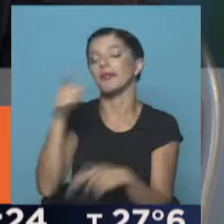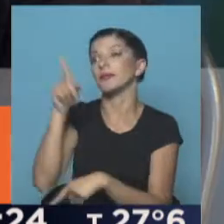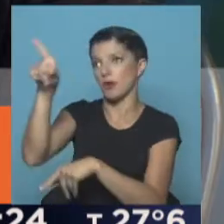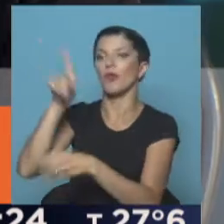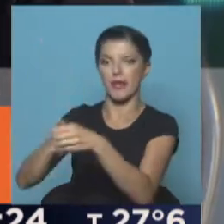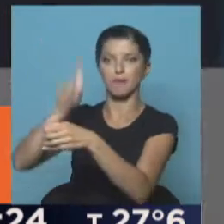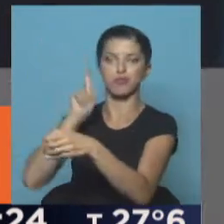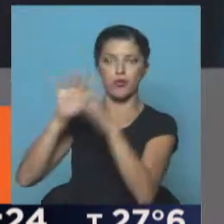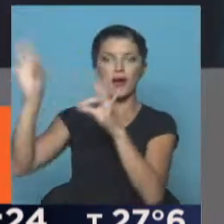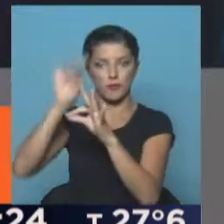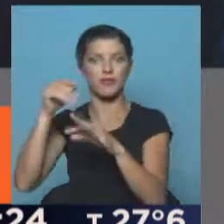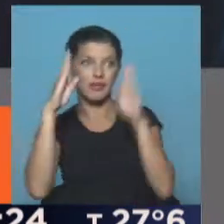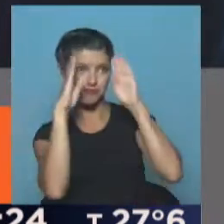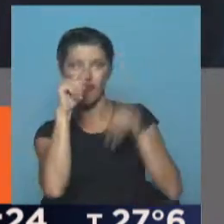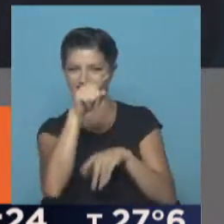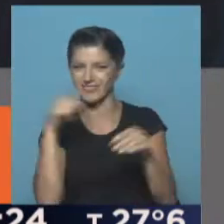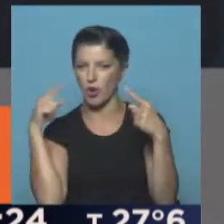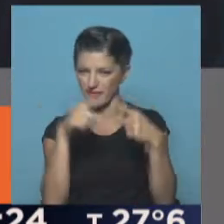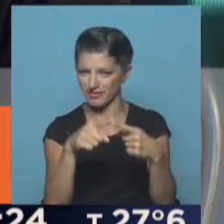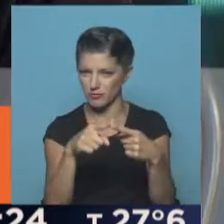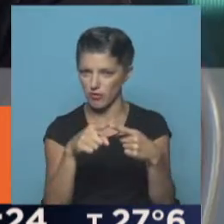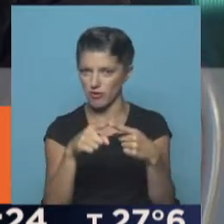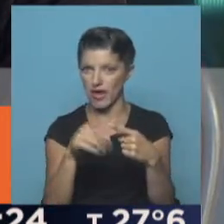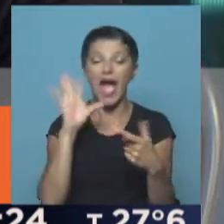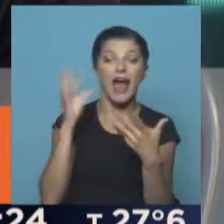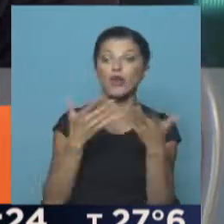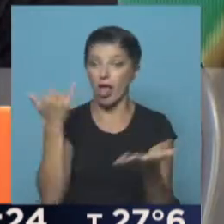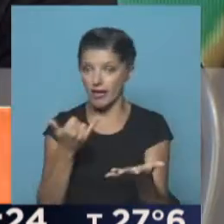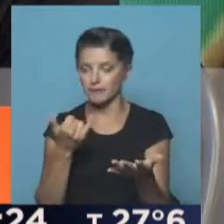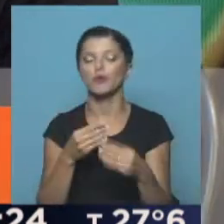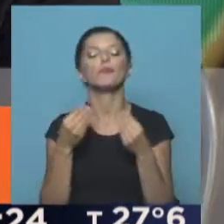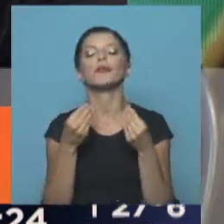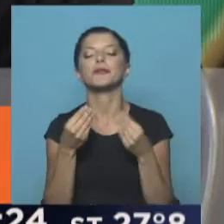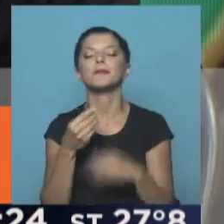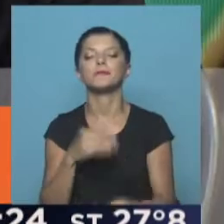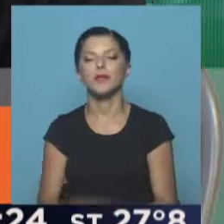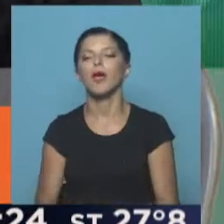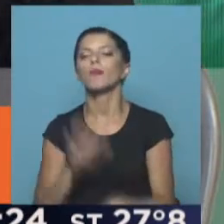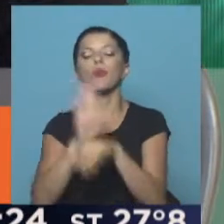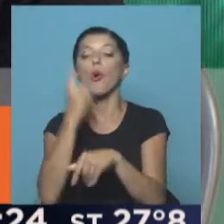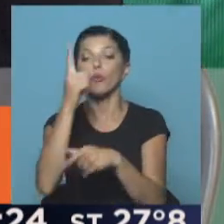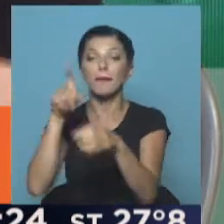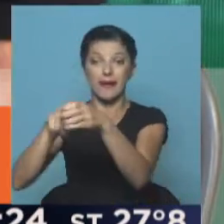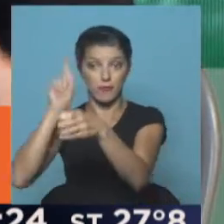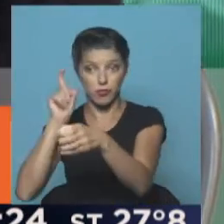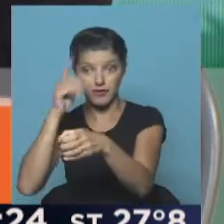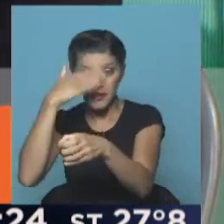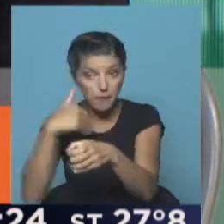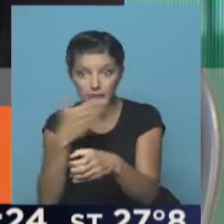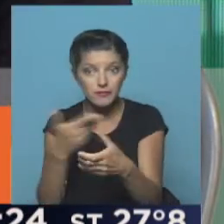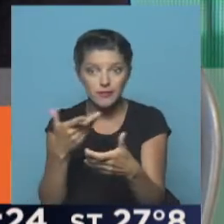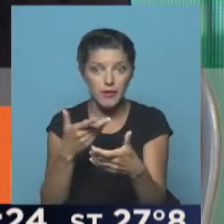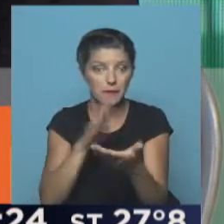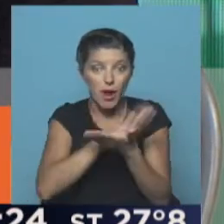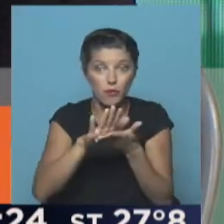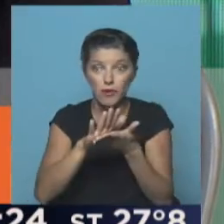vamos hasta este lugar, vamos hacia ese claro. lugar y tenemos algo a medio construir, porque el tema son como dos construcciones, una para salirse y otra para construir el